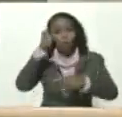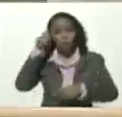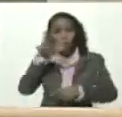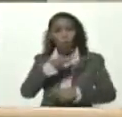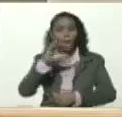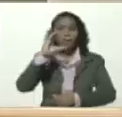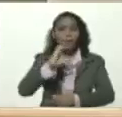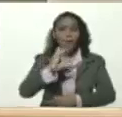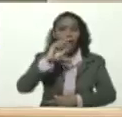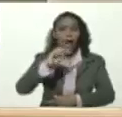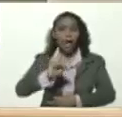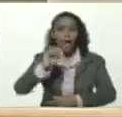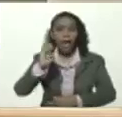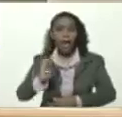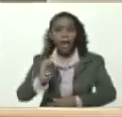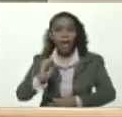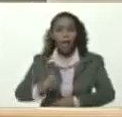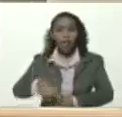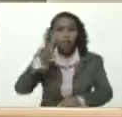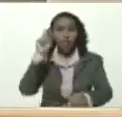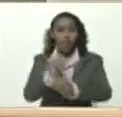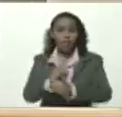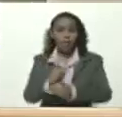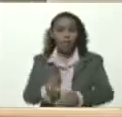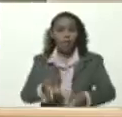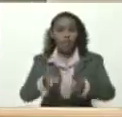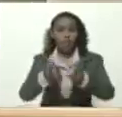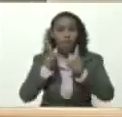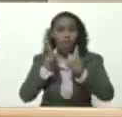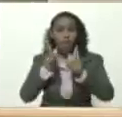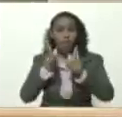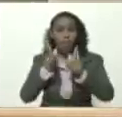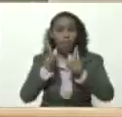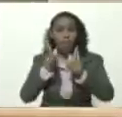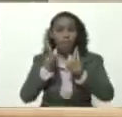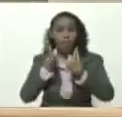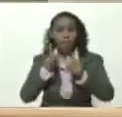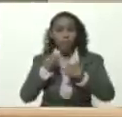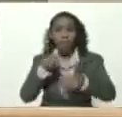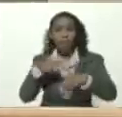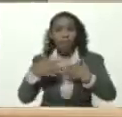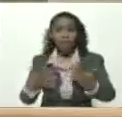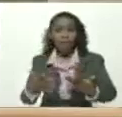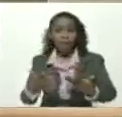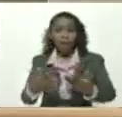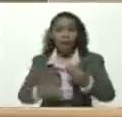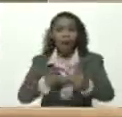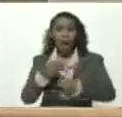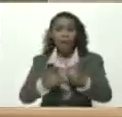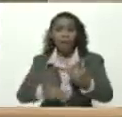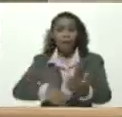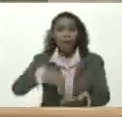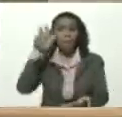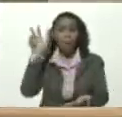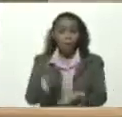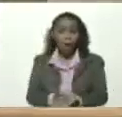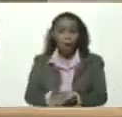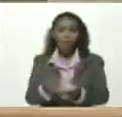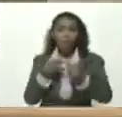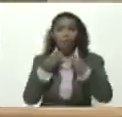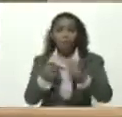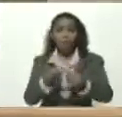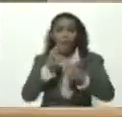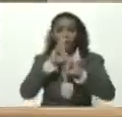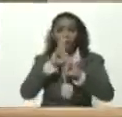Consejo Nacional Electoral la única autoridad que acredita, que da